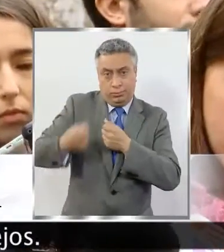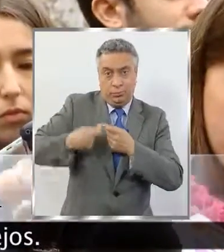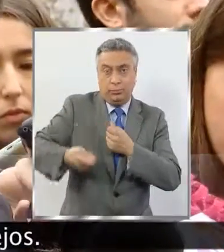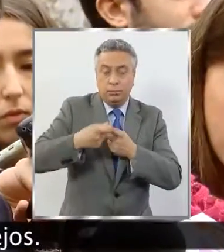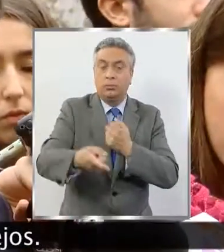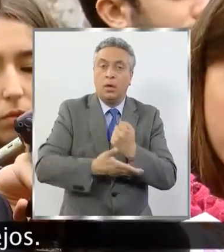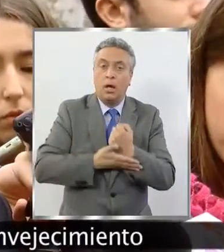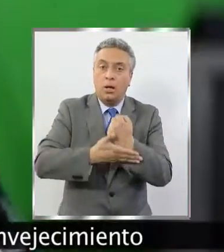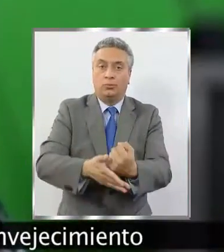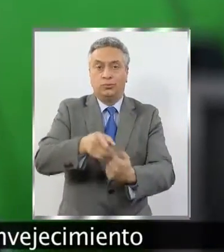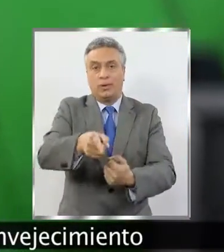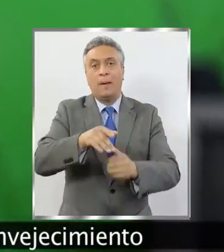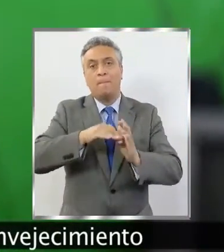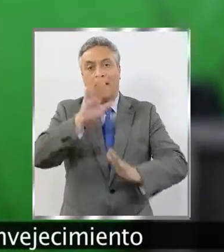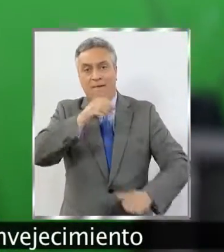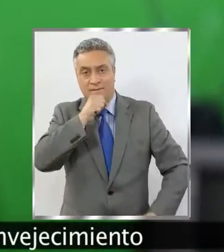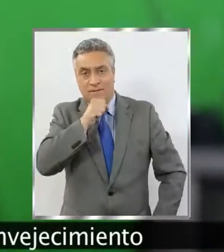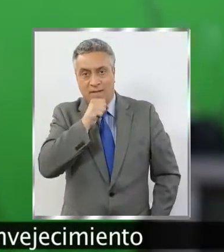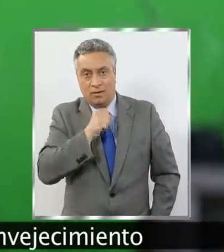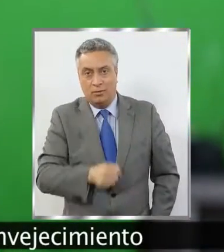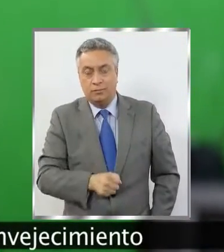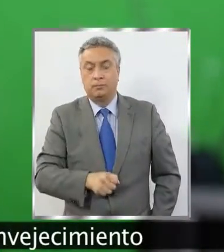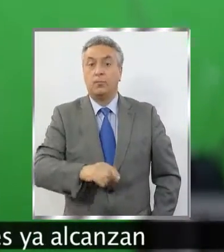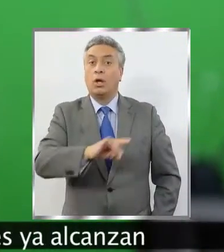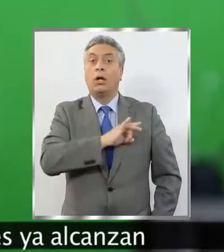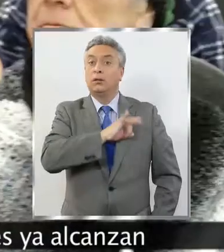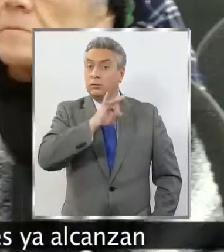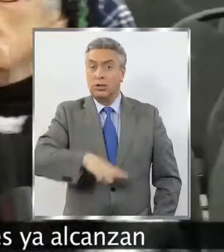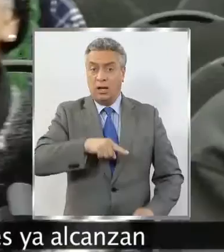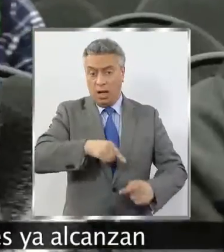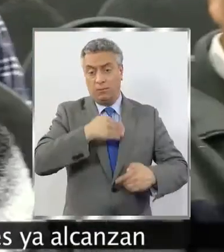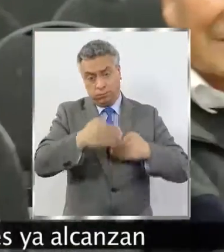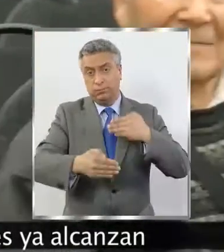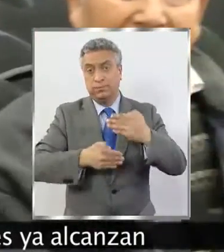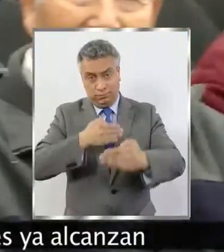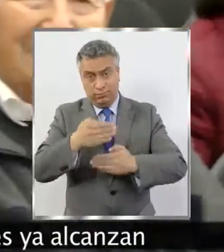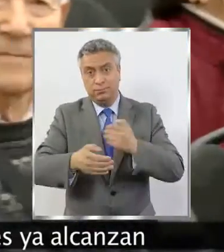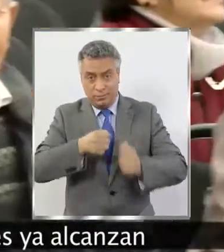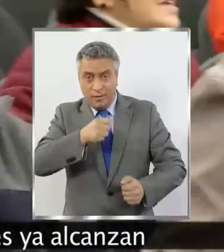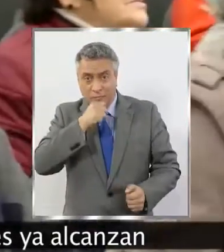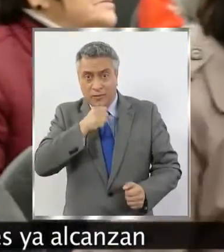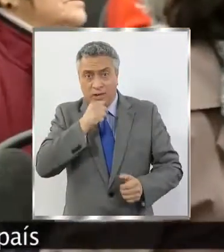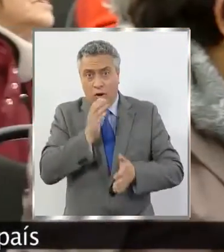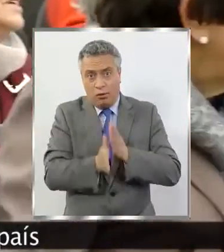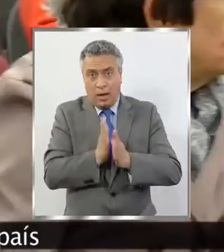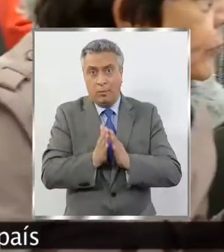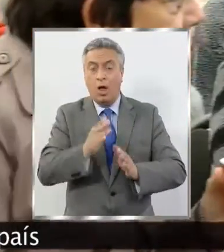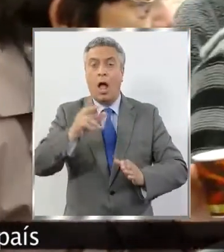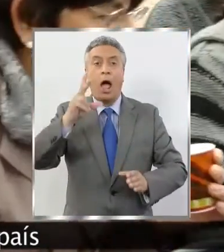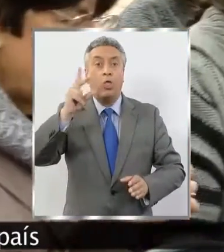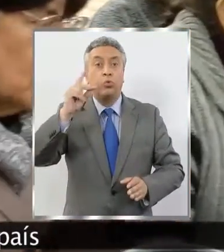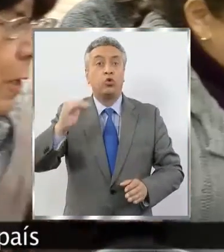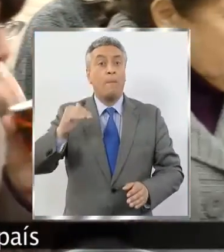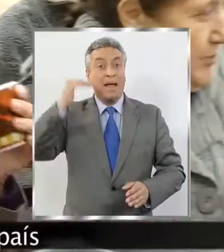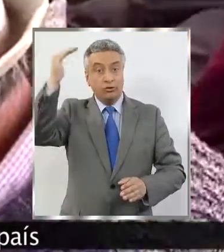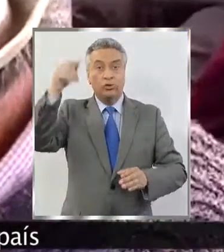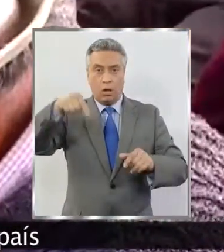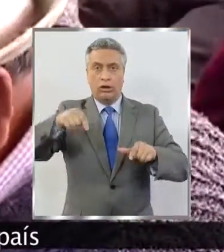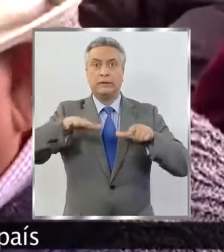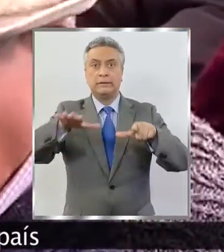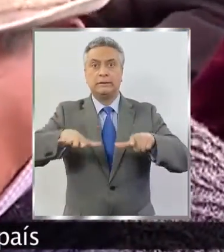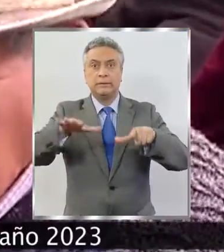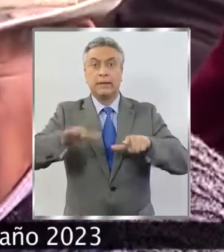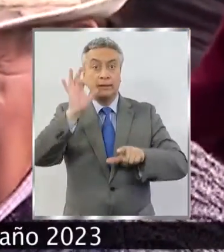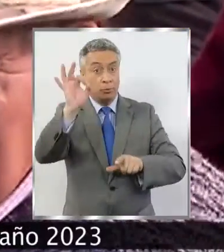los trabajadores más viejos. Chile está en un proceso de envejecimiento avanzado. Los adultos mayores ya alcanzan el 17% del total